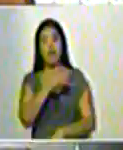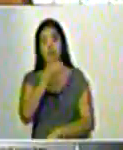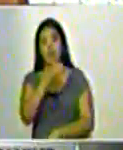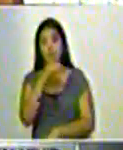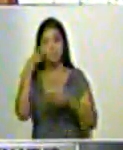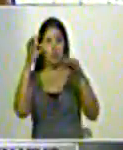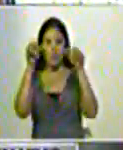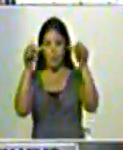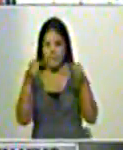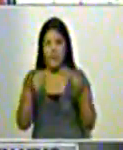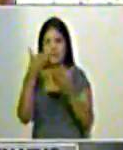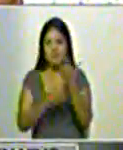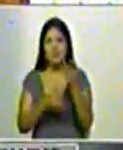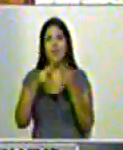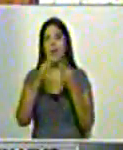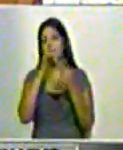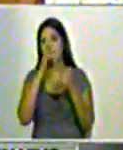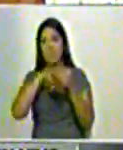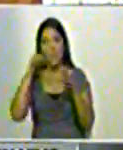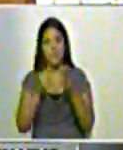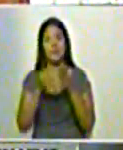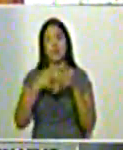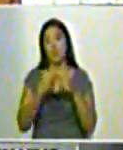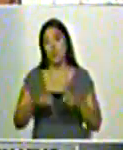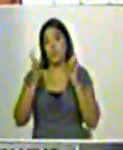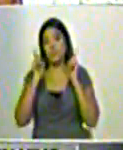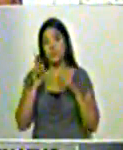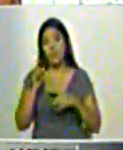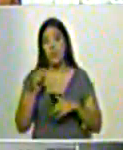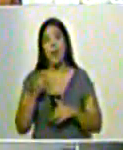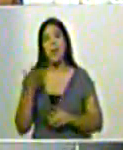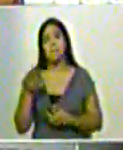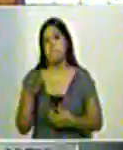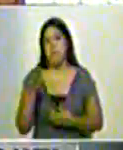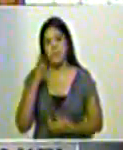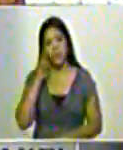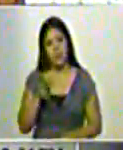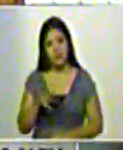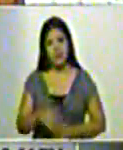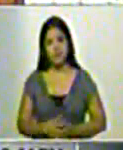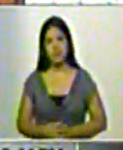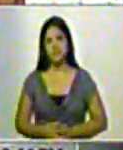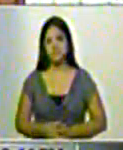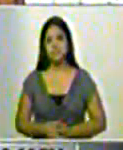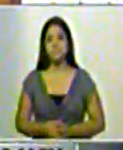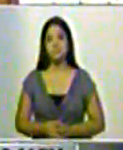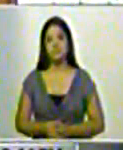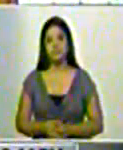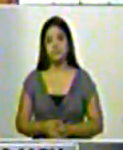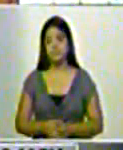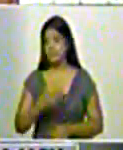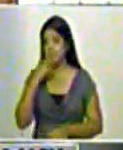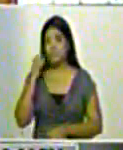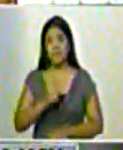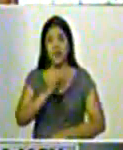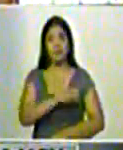planillas, con información en el momento. Eso nos permitió saber o estimar de manera muy, muy firme